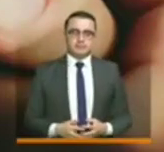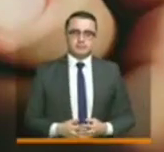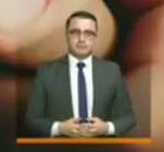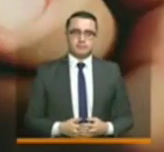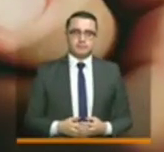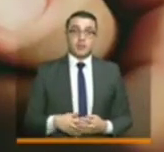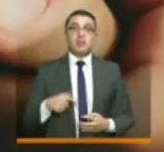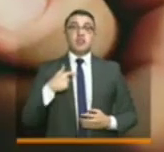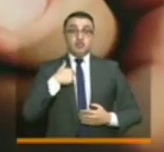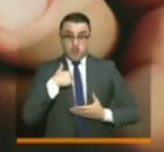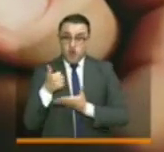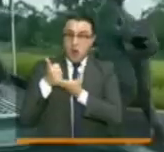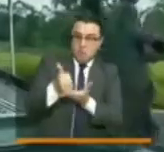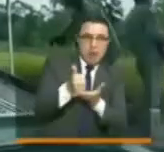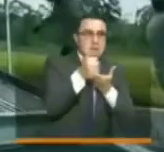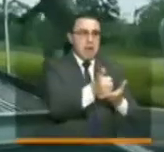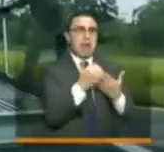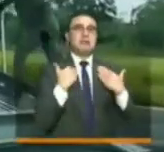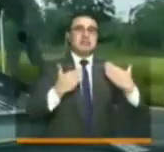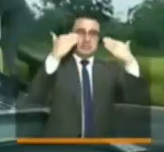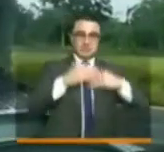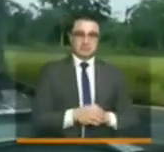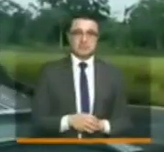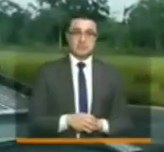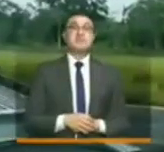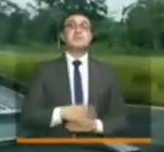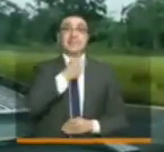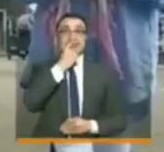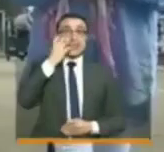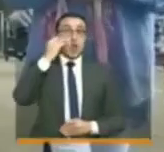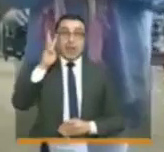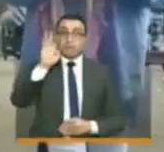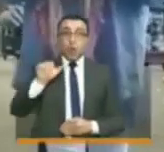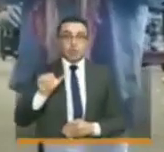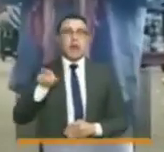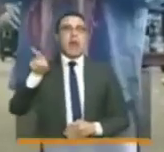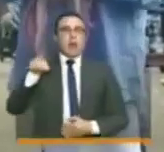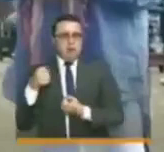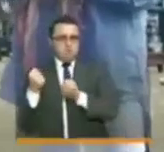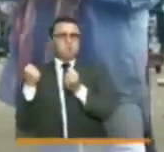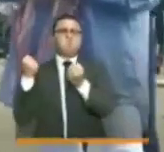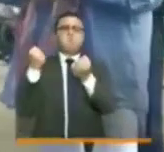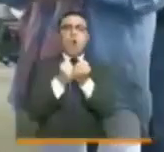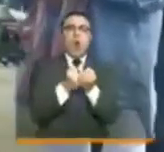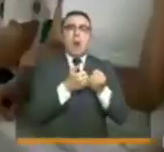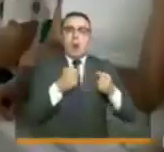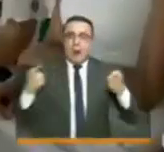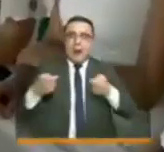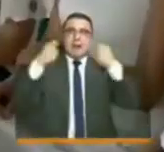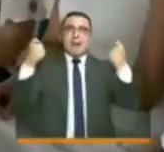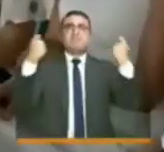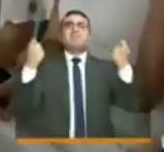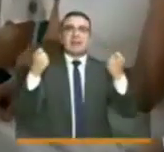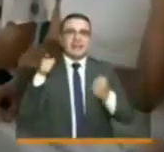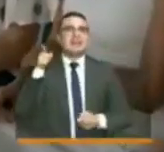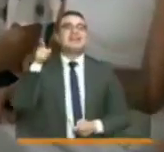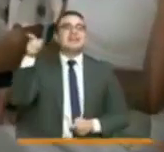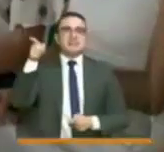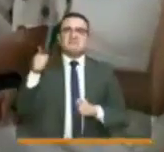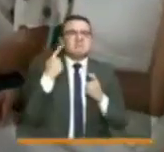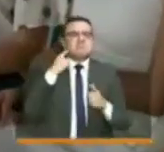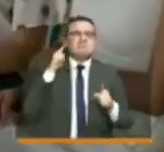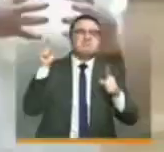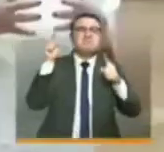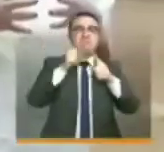Ayudar nos hace bien. La primera dama de la nación, María Juliana Ruiz, se sumó al apoyo a través de esta campaña, que a través de la